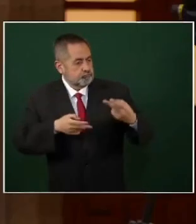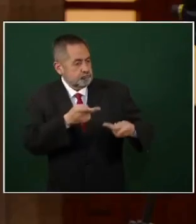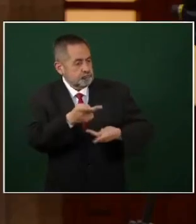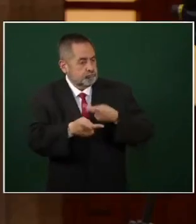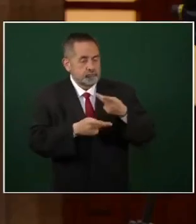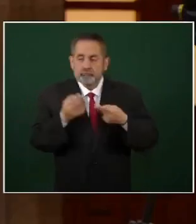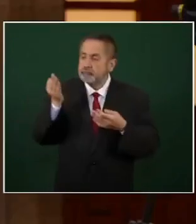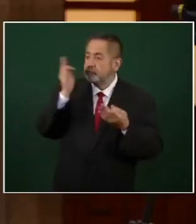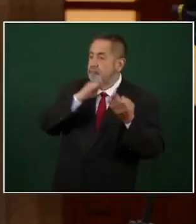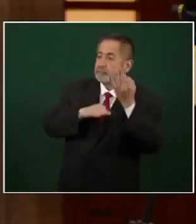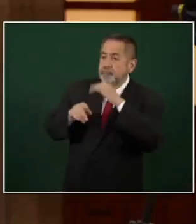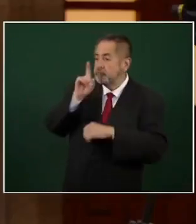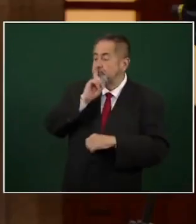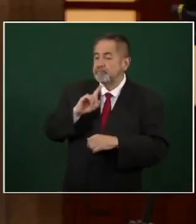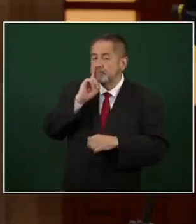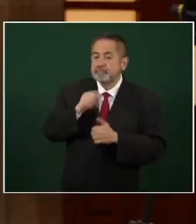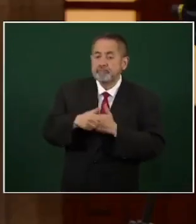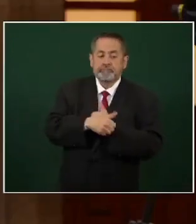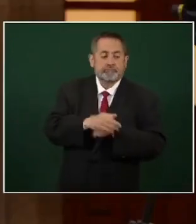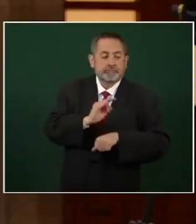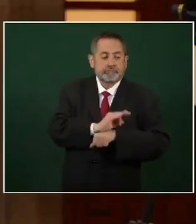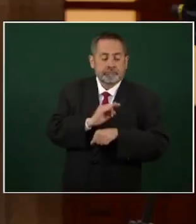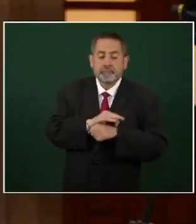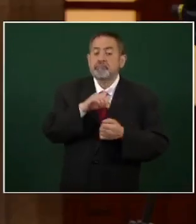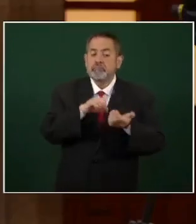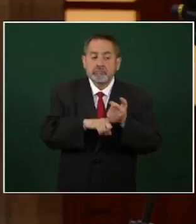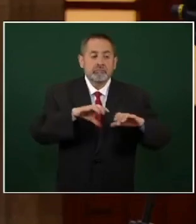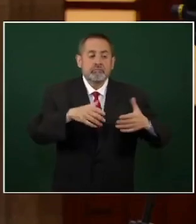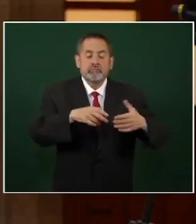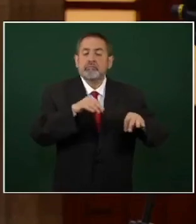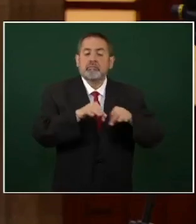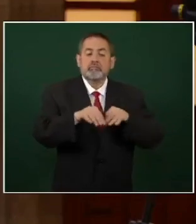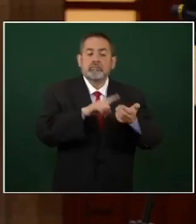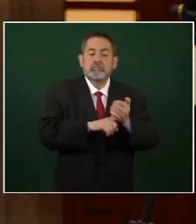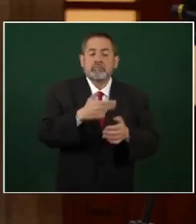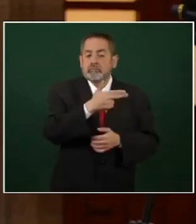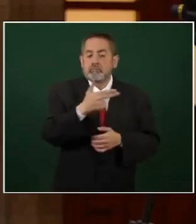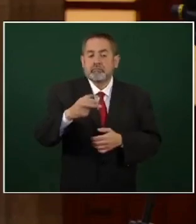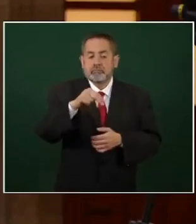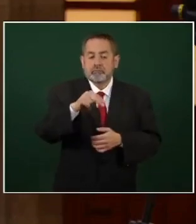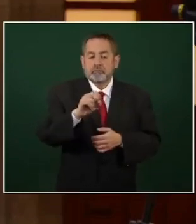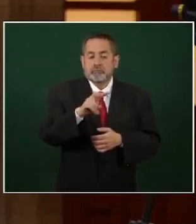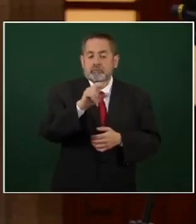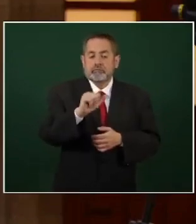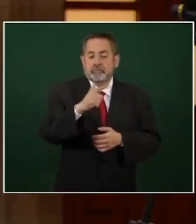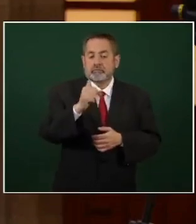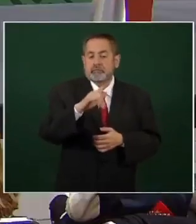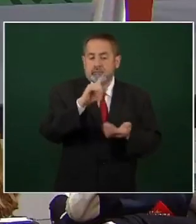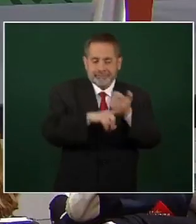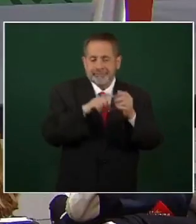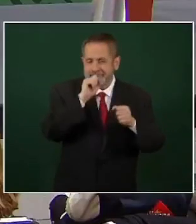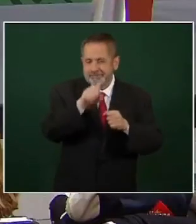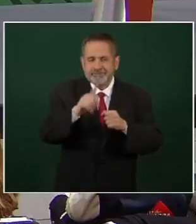encubrimiento. Ellas eran empleadas del Hotel Nueva Galicia, donde ocurrieron los hechos de